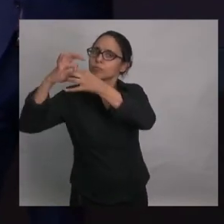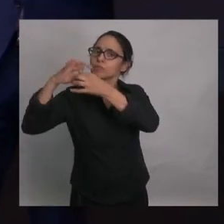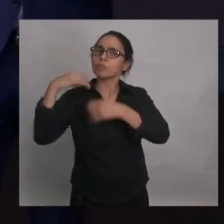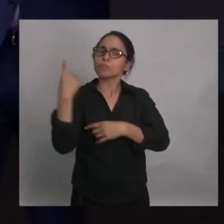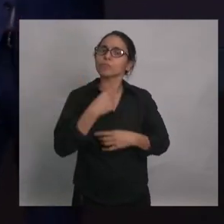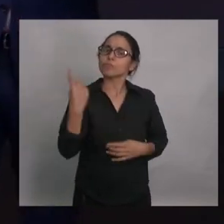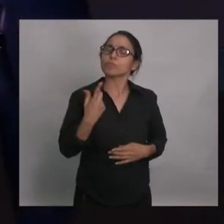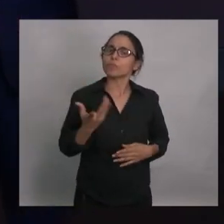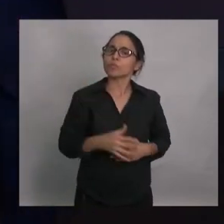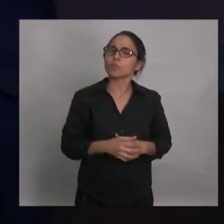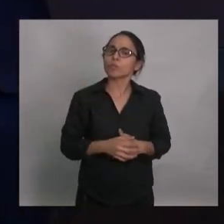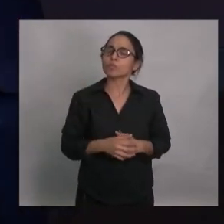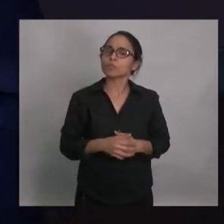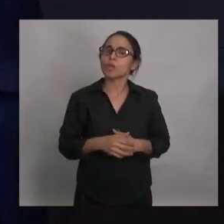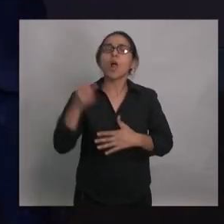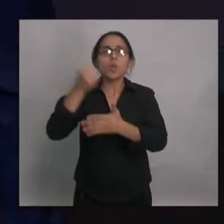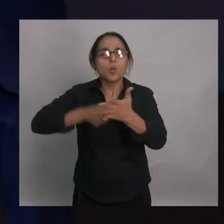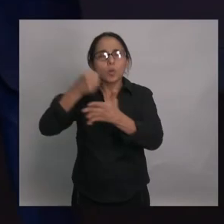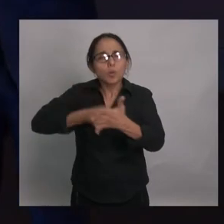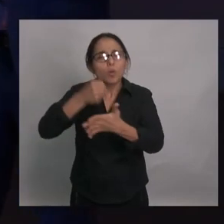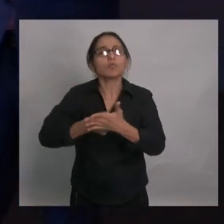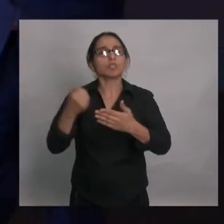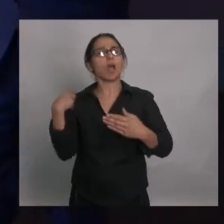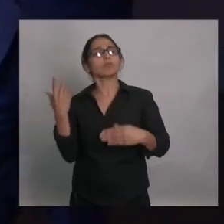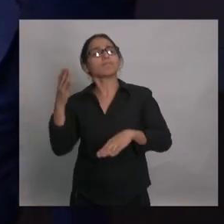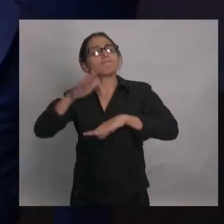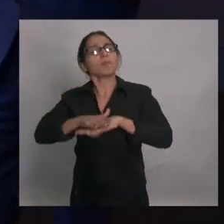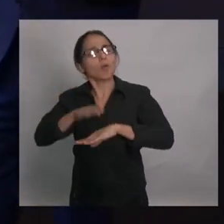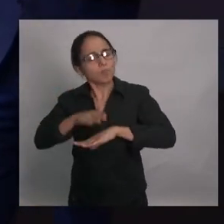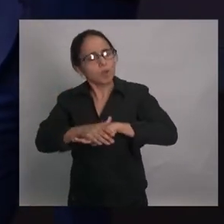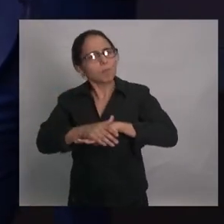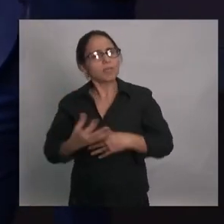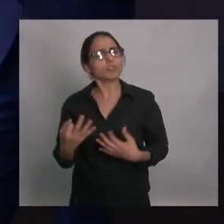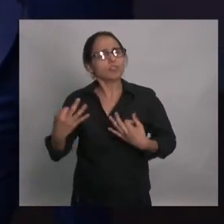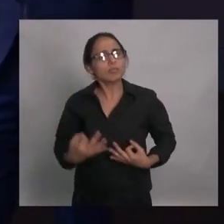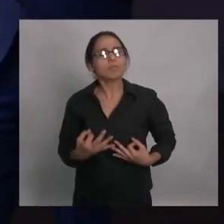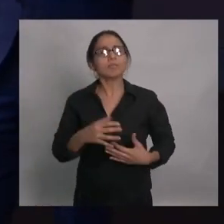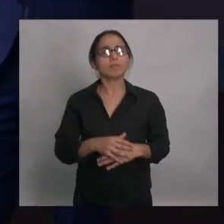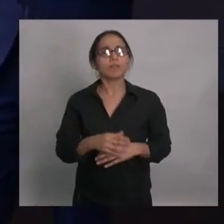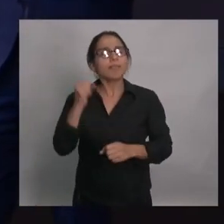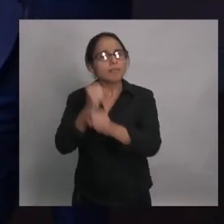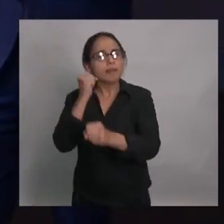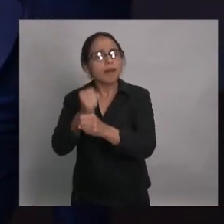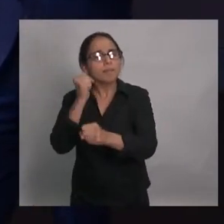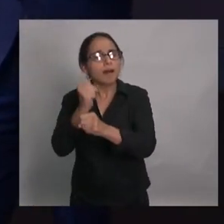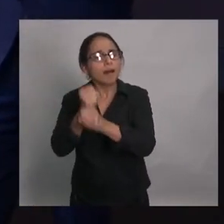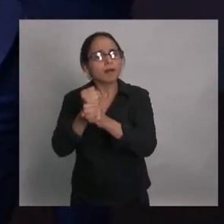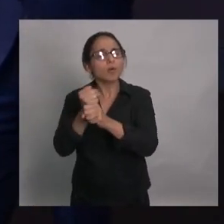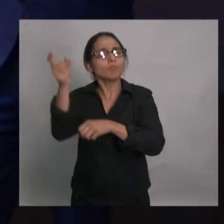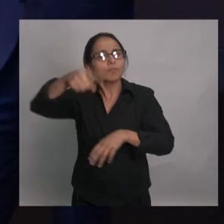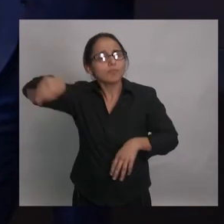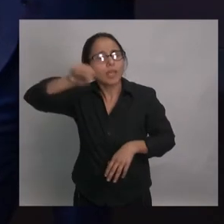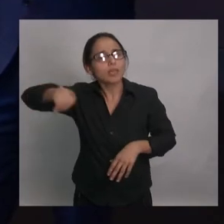identificados con las luchas con los compromisos con el trabajo que cotidianamente hace en representación